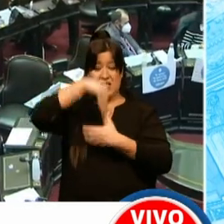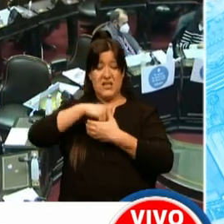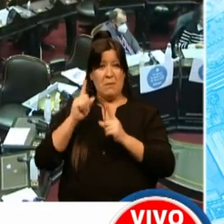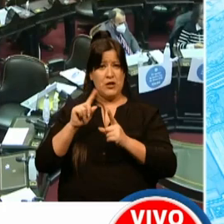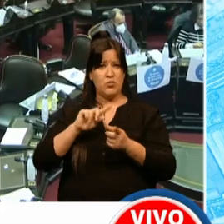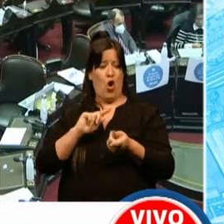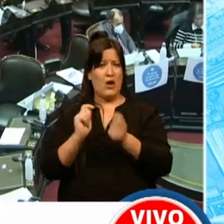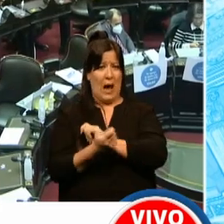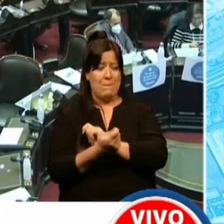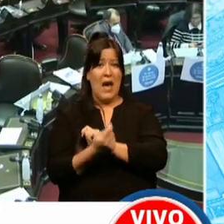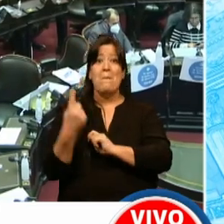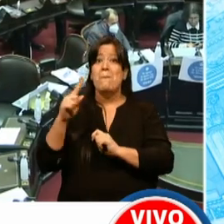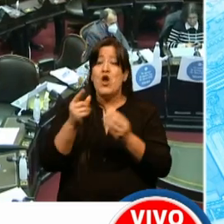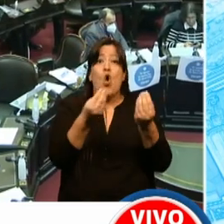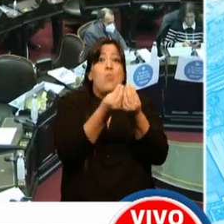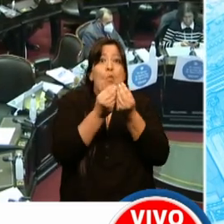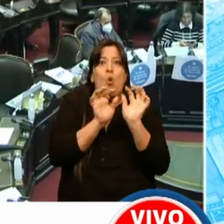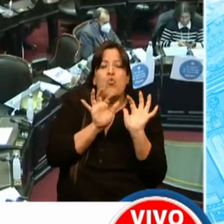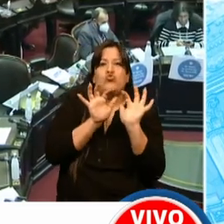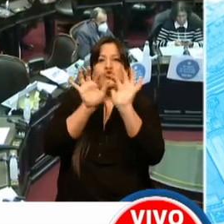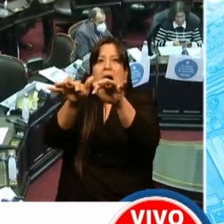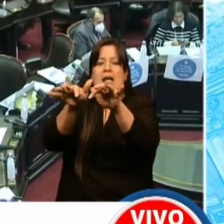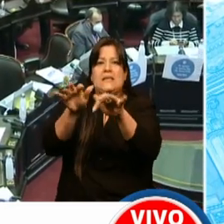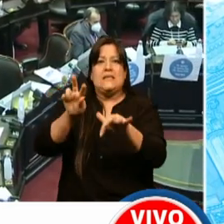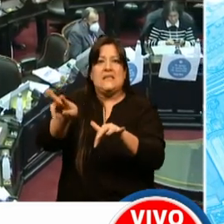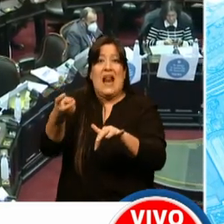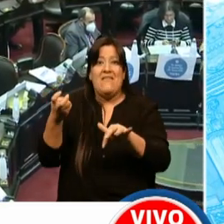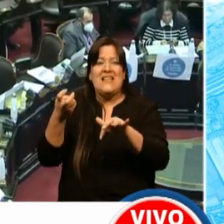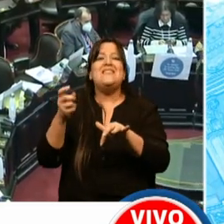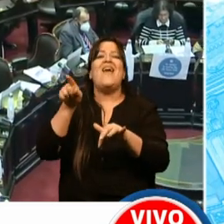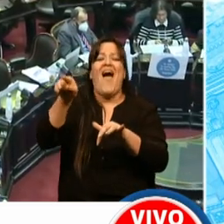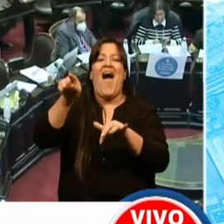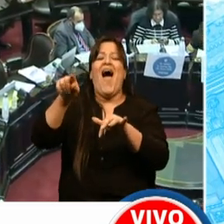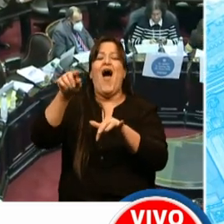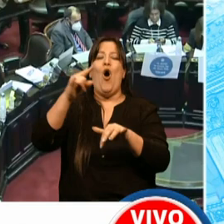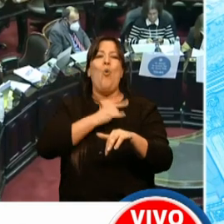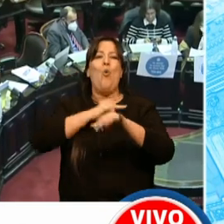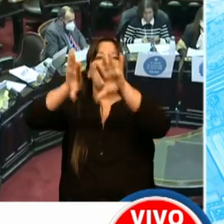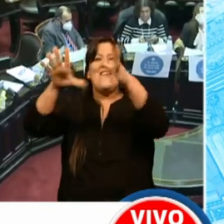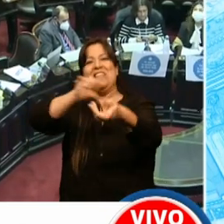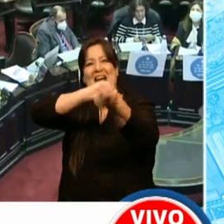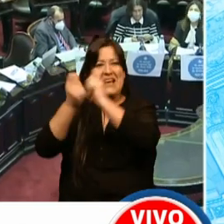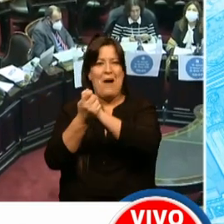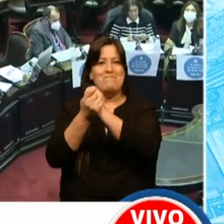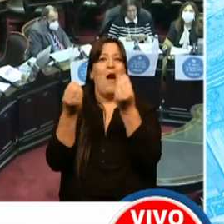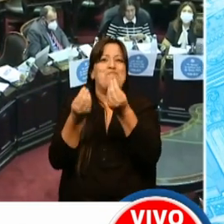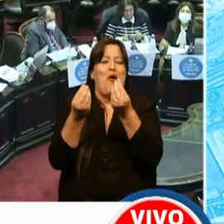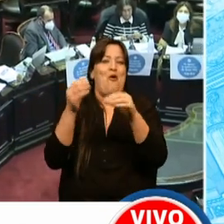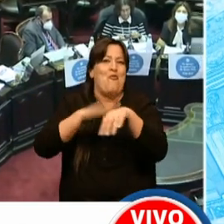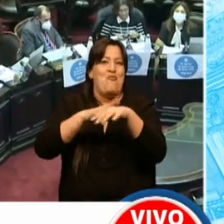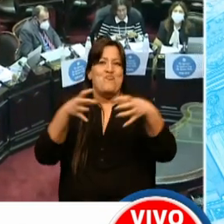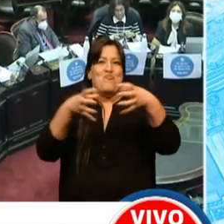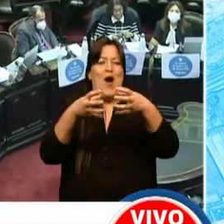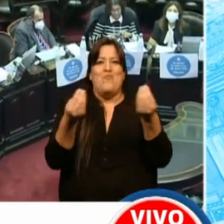cuando muchas travestis entran a la universidad cambia la universidad que quiero decir con esto que en